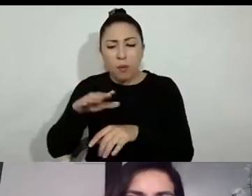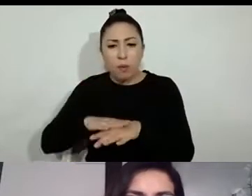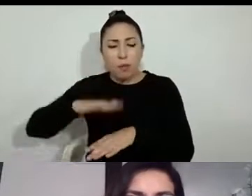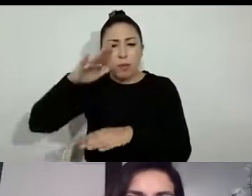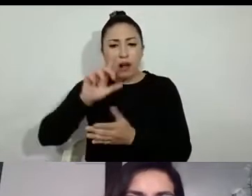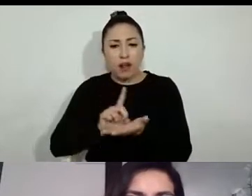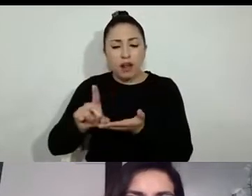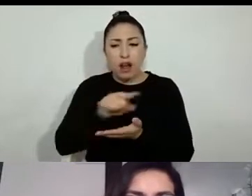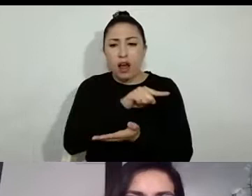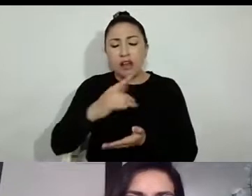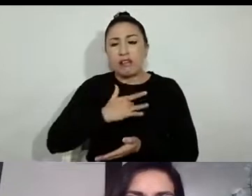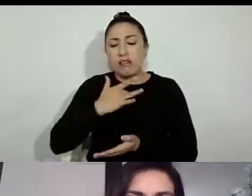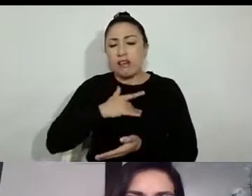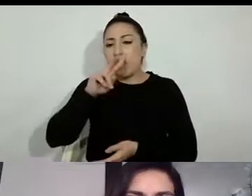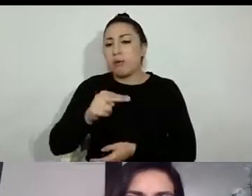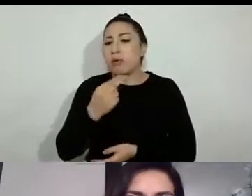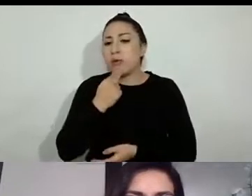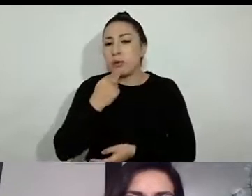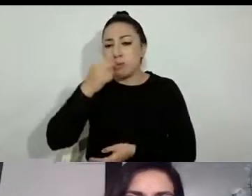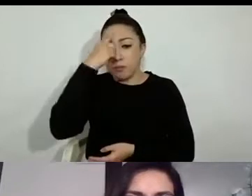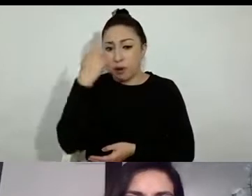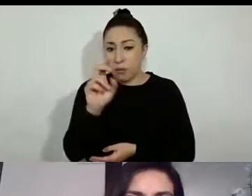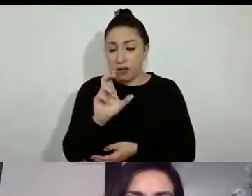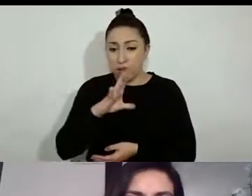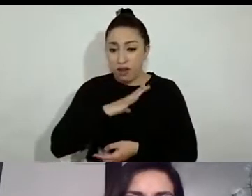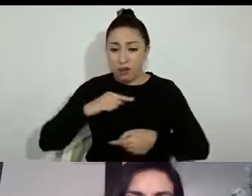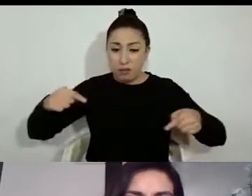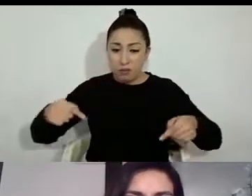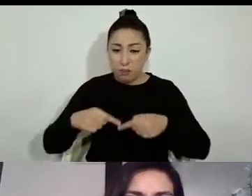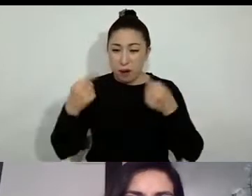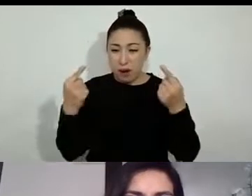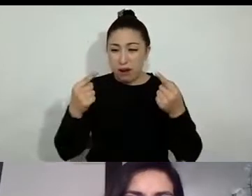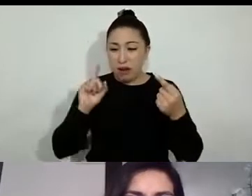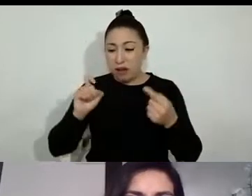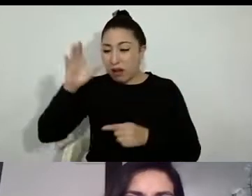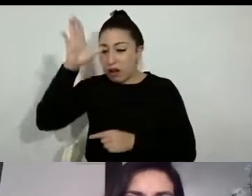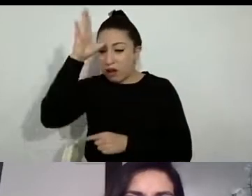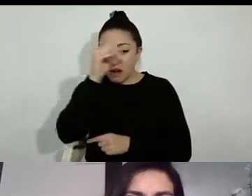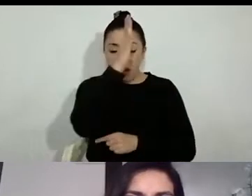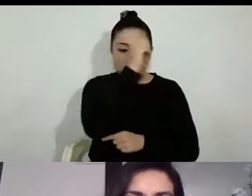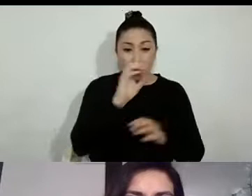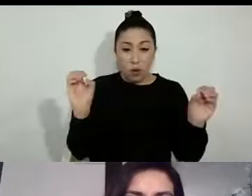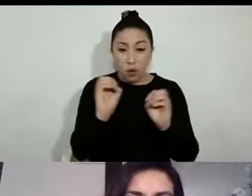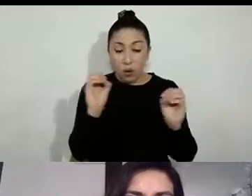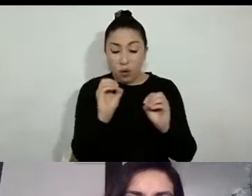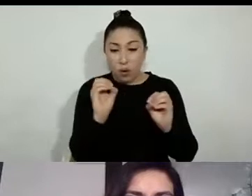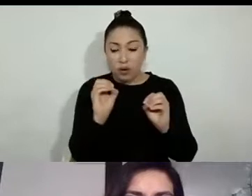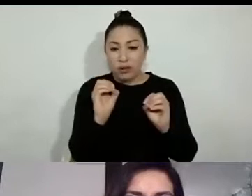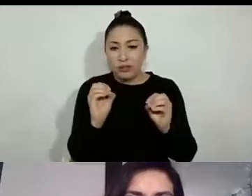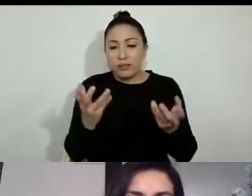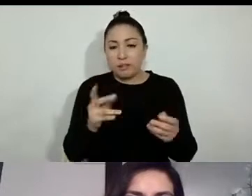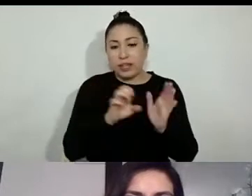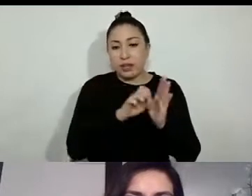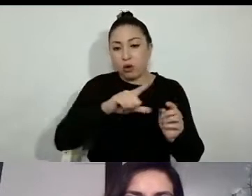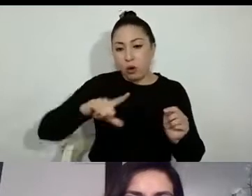la solución de las diferencias entre los ciudadanos y el Estado entendido como